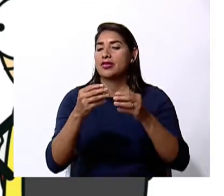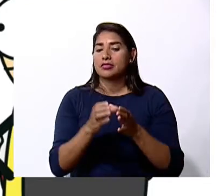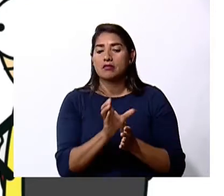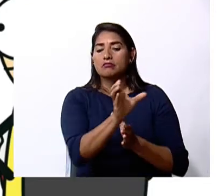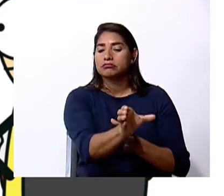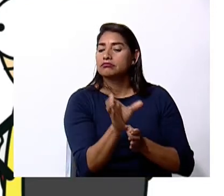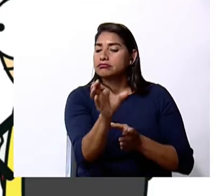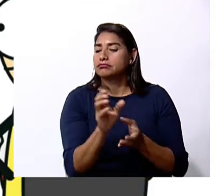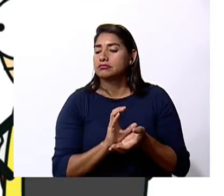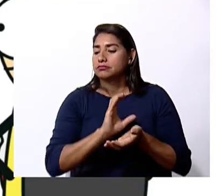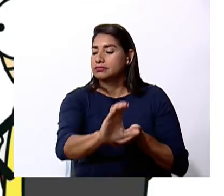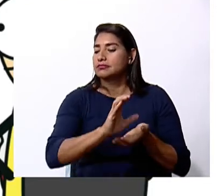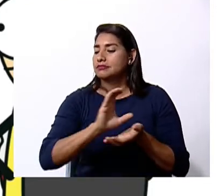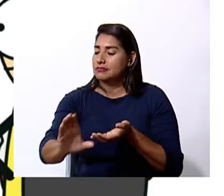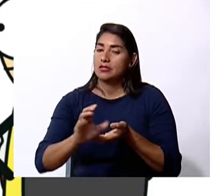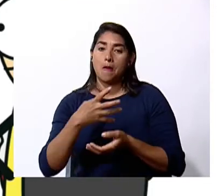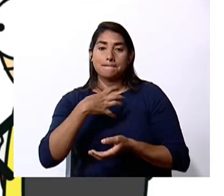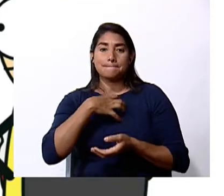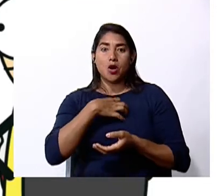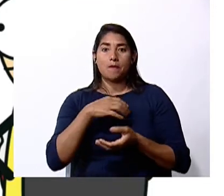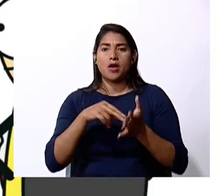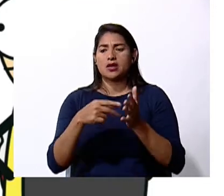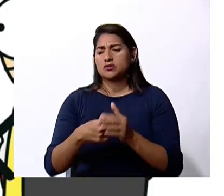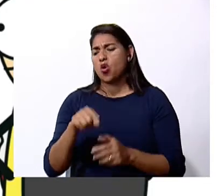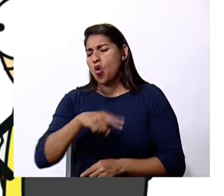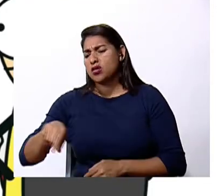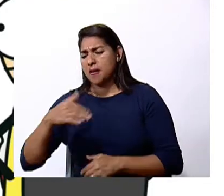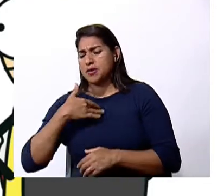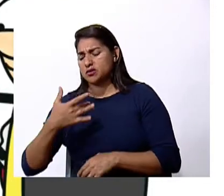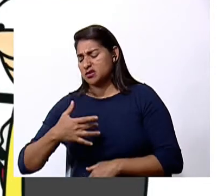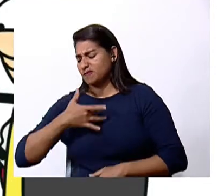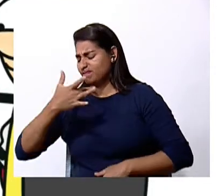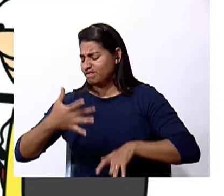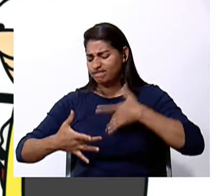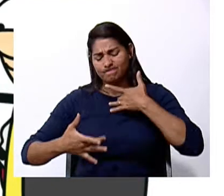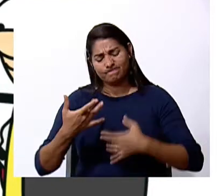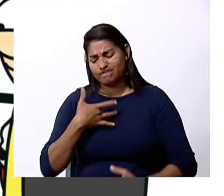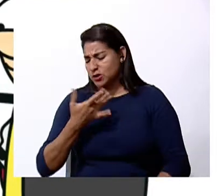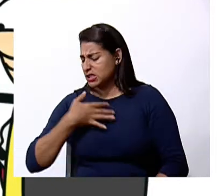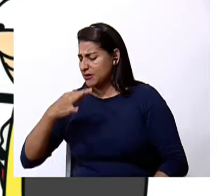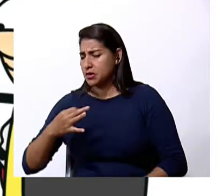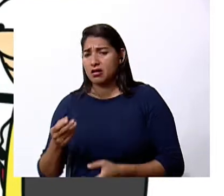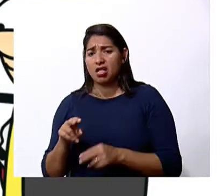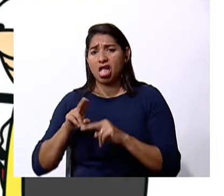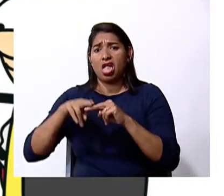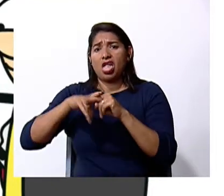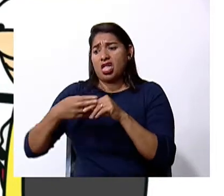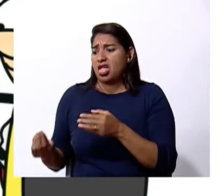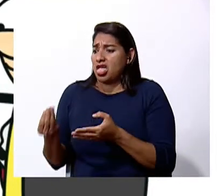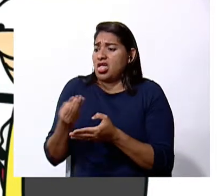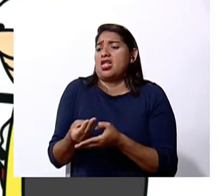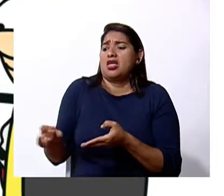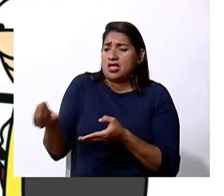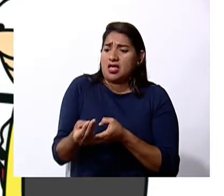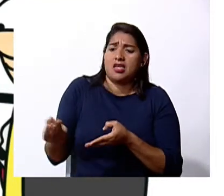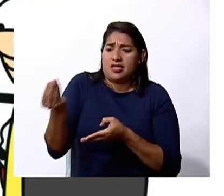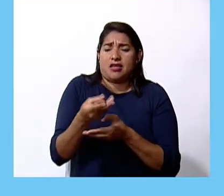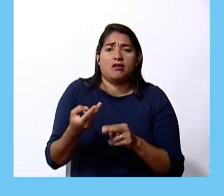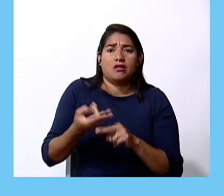colonias. Esto generaba un malestar en los residentes americanos, ya que debían pagar un sobreprecio por algunos